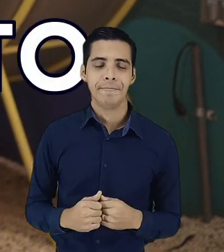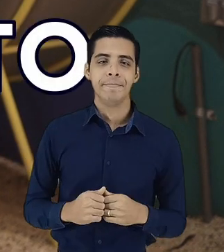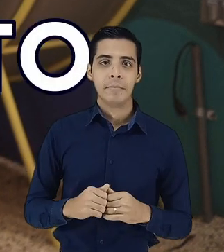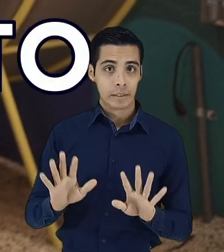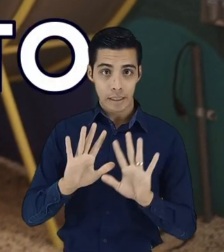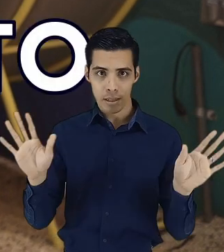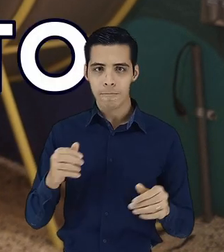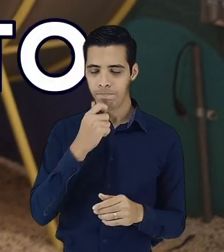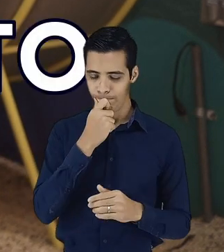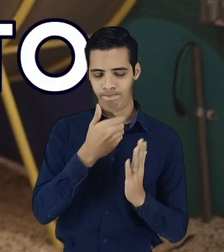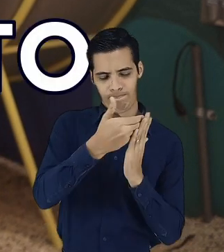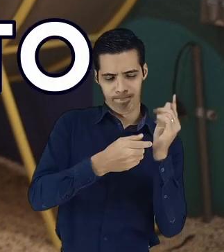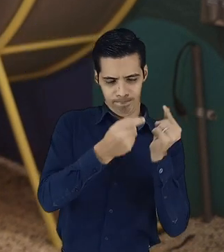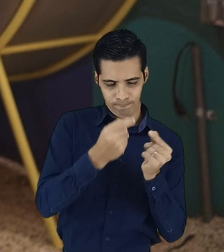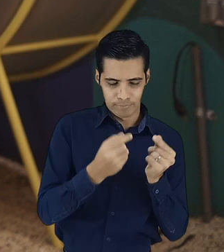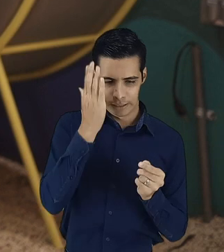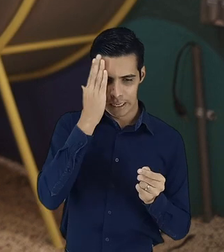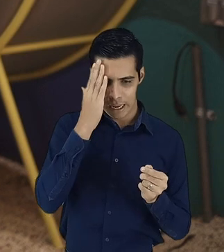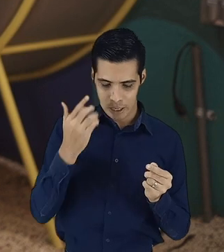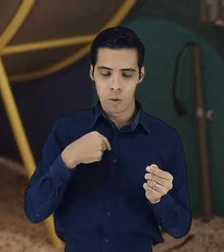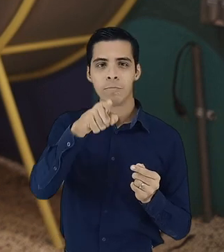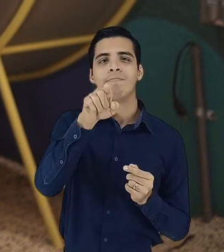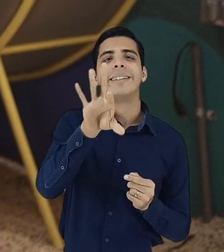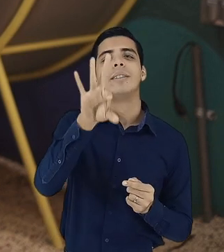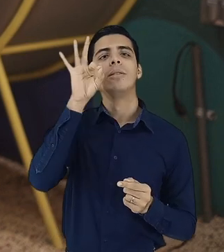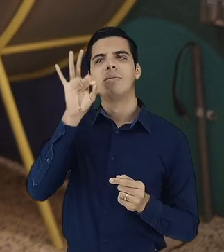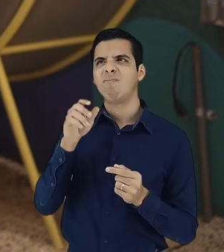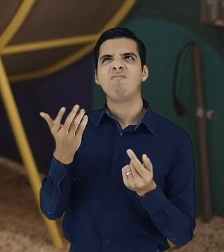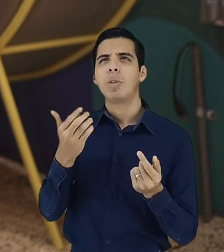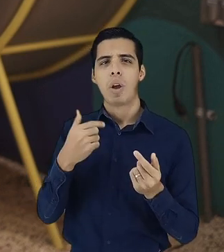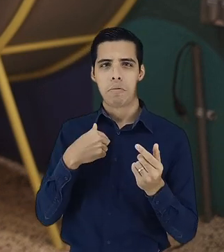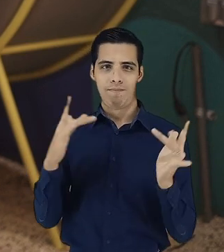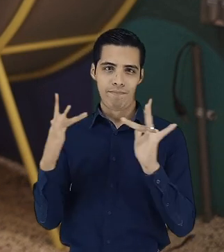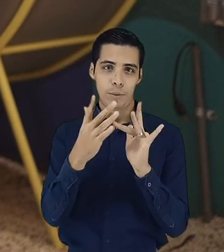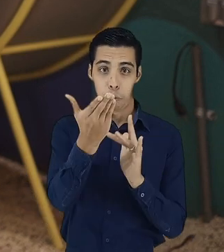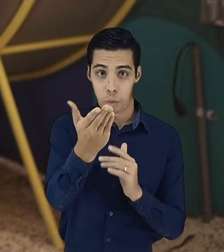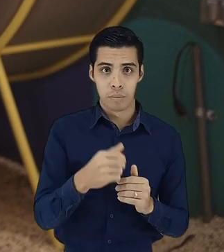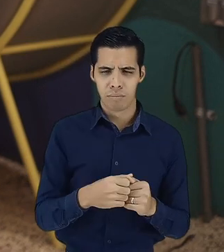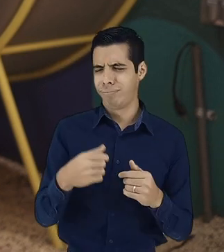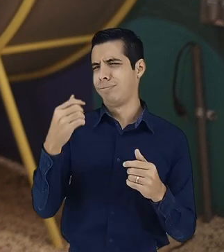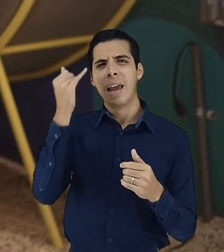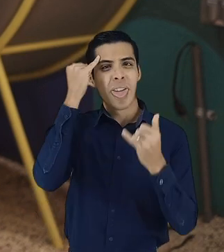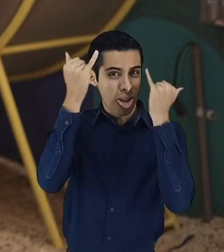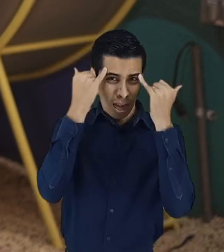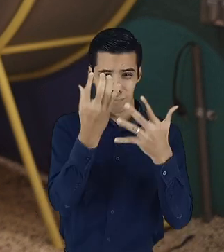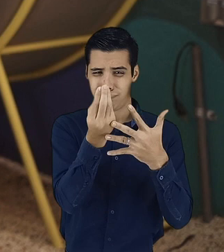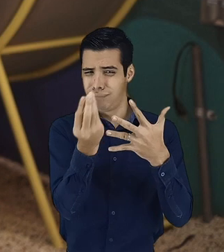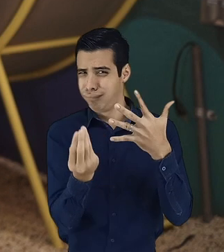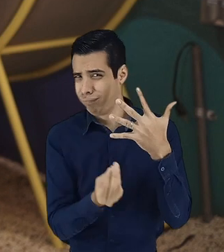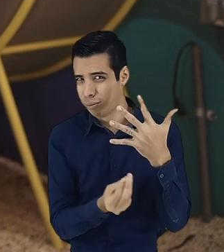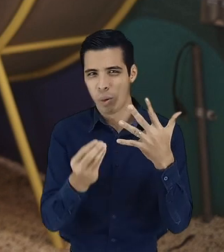presupuesto a realizar. Aquí es tu elección, con el que más se ajuste, por supuesto, a tu estilo de vida. Y existen muchos. En mi canal tengo algunos videos